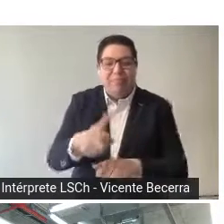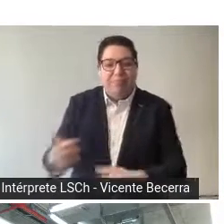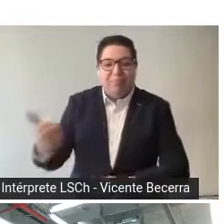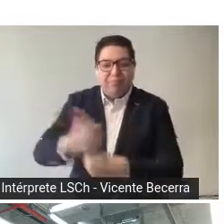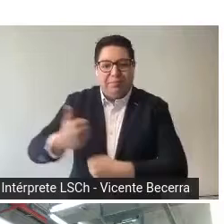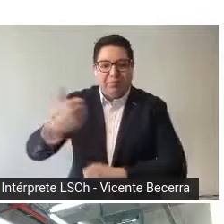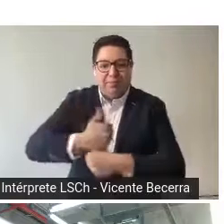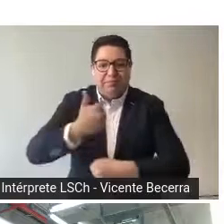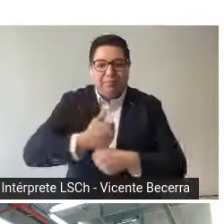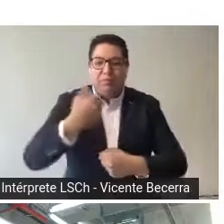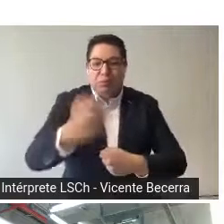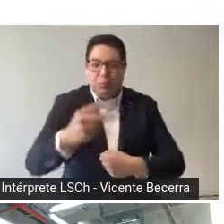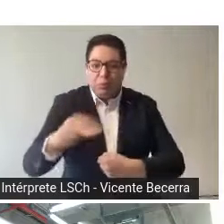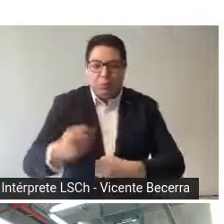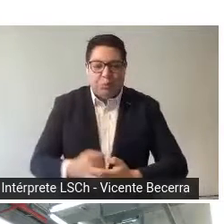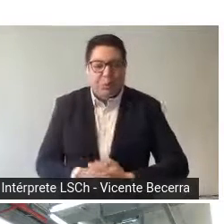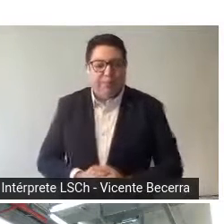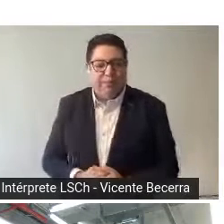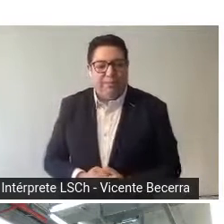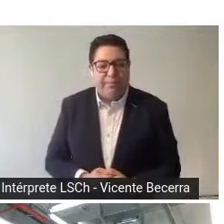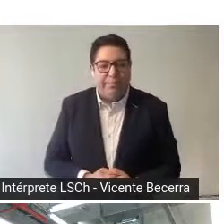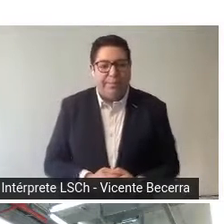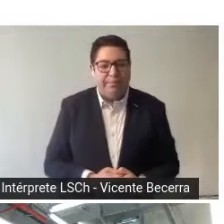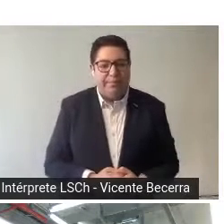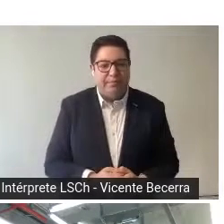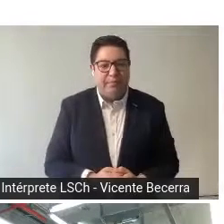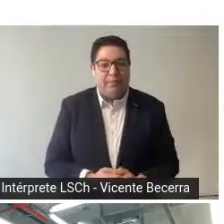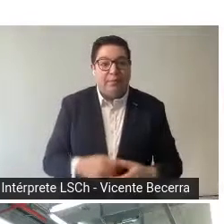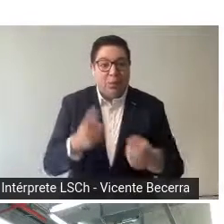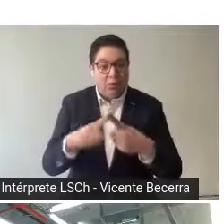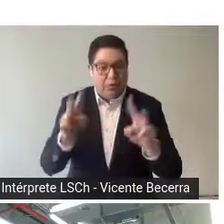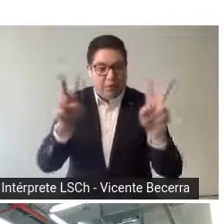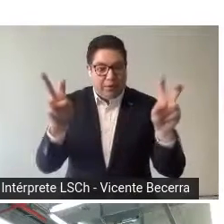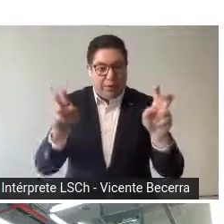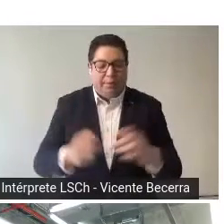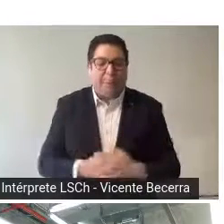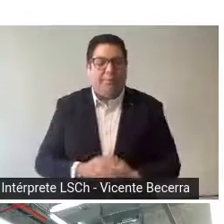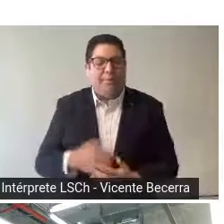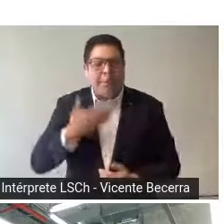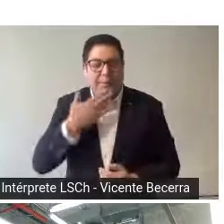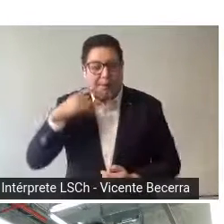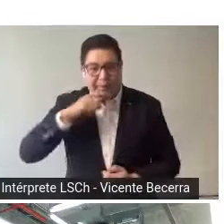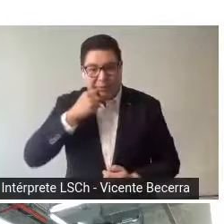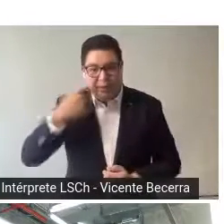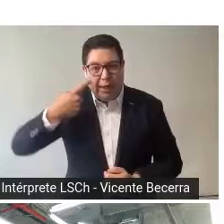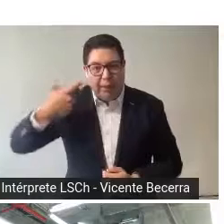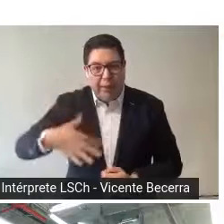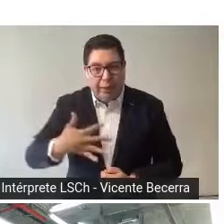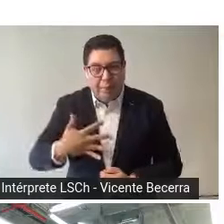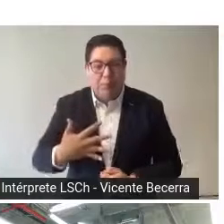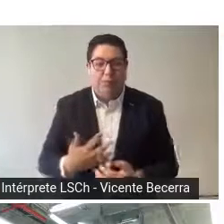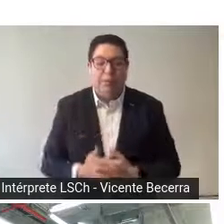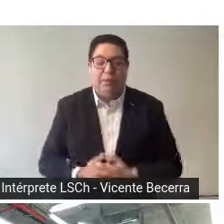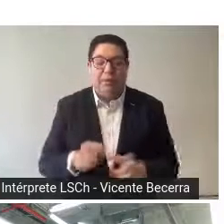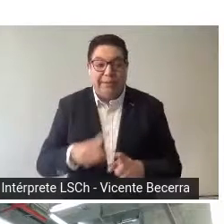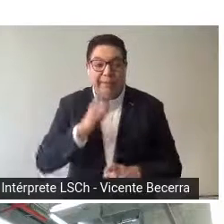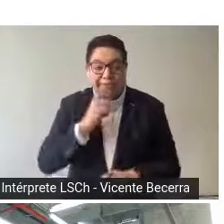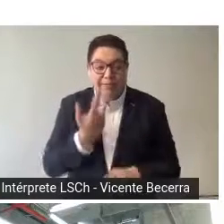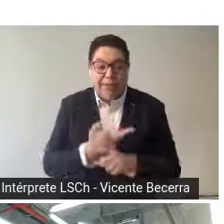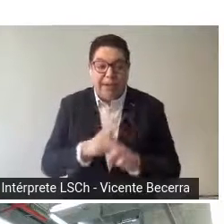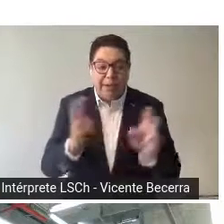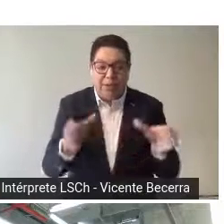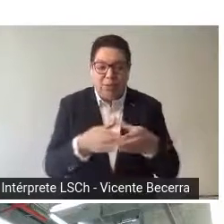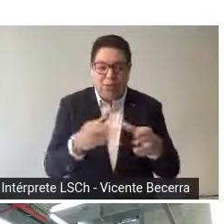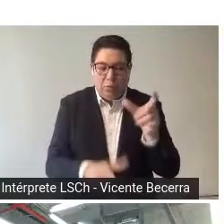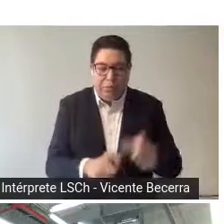convencionales constituyentes. También es importante en momentos como eso, en la